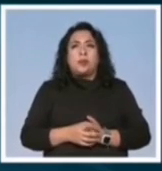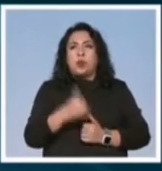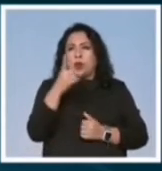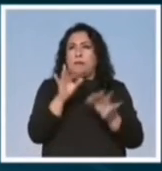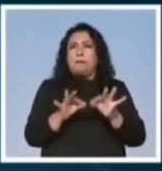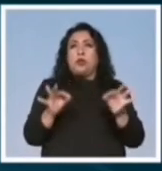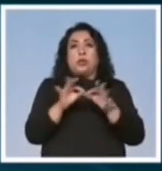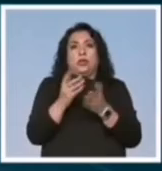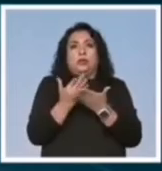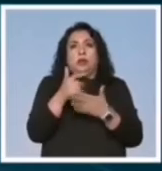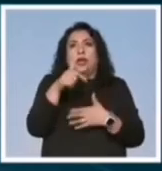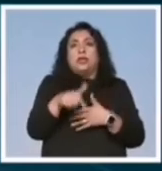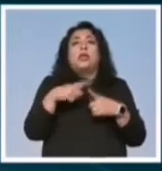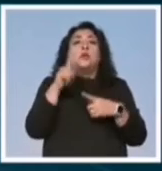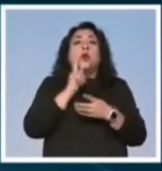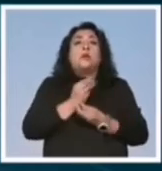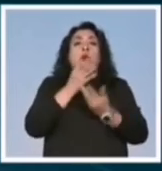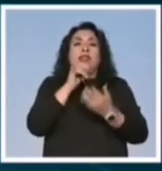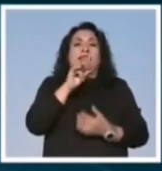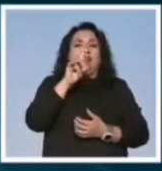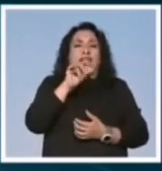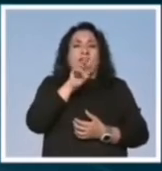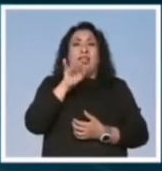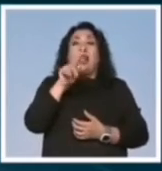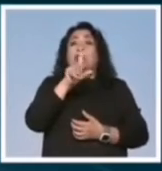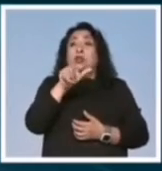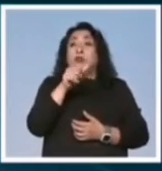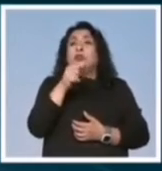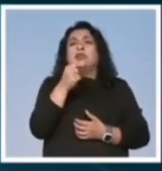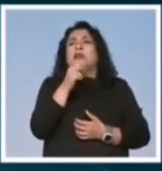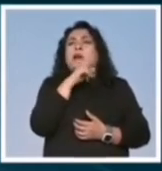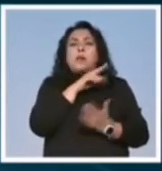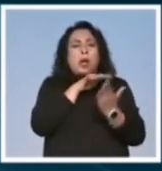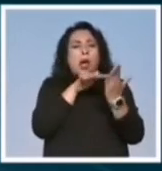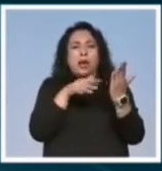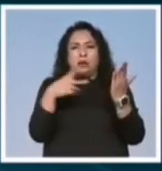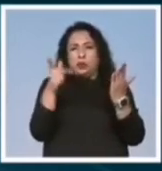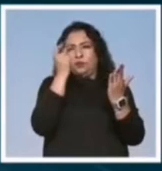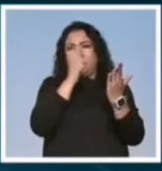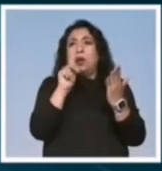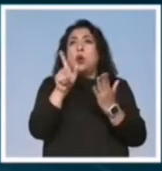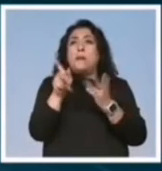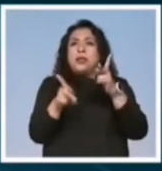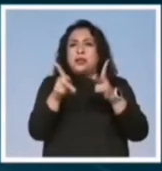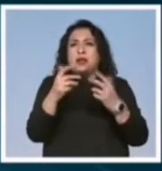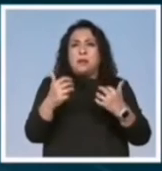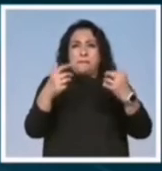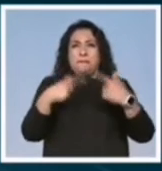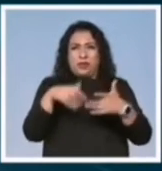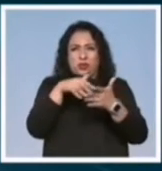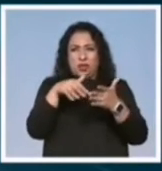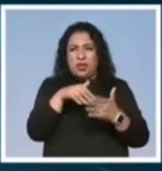más esperadas fue la poeta Ida Vitale, quien después de realizar una breve lectura de su obra, platicó con sus lectores.